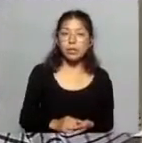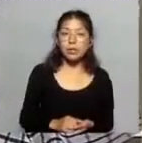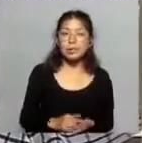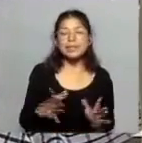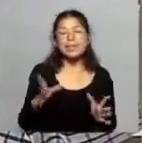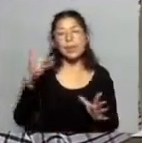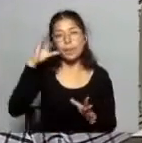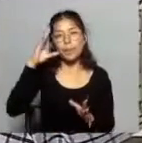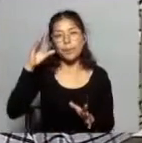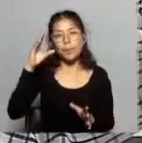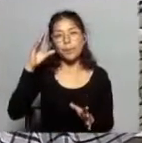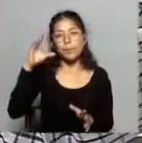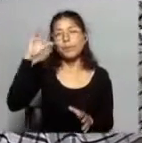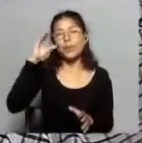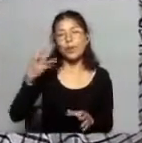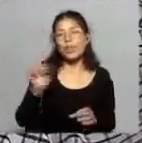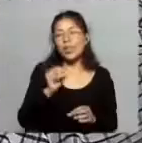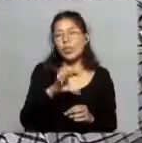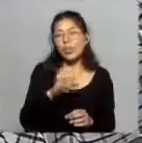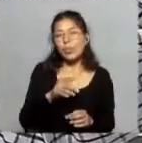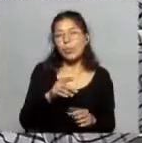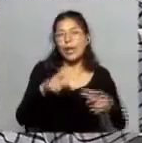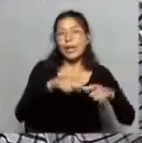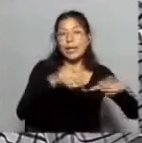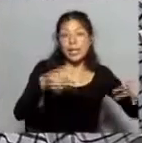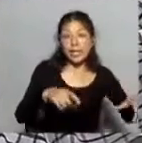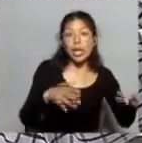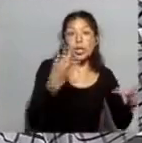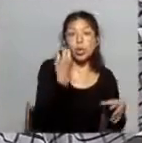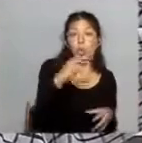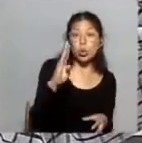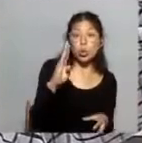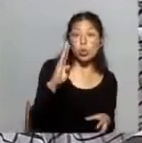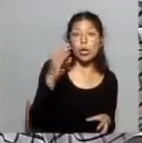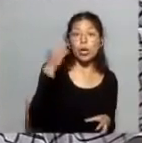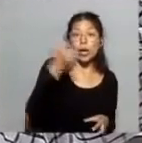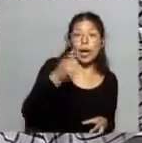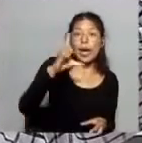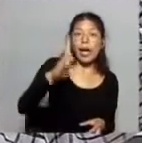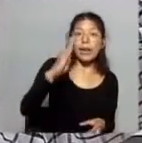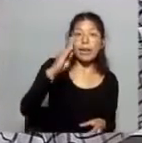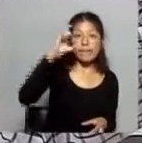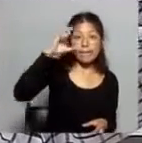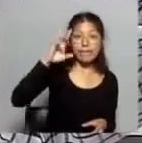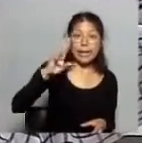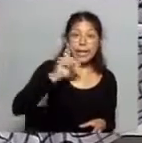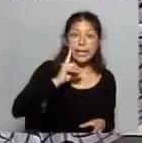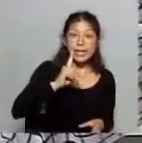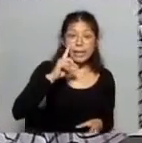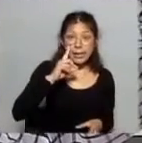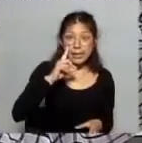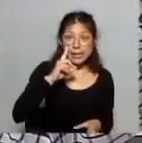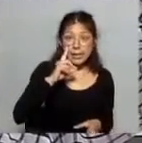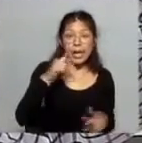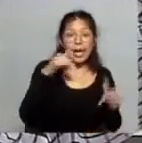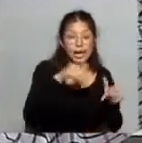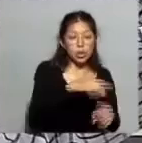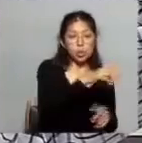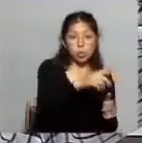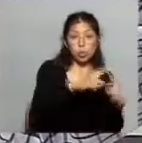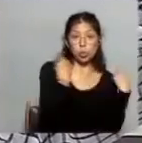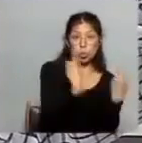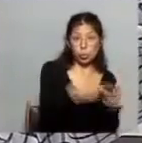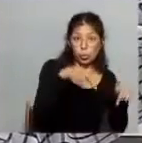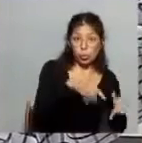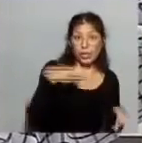fue el nombre ahora en el club esportivo alverdi exactamente Gracias y vamos a estar desde las 8:3 de la